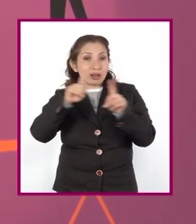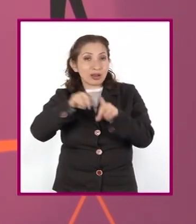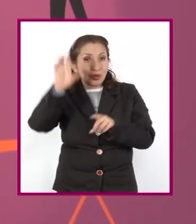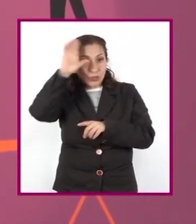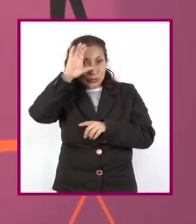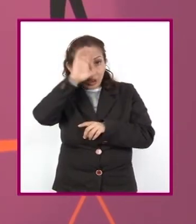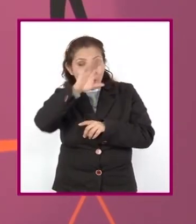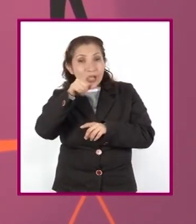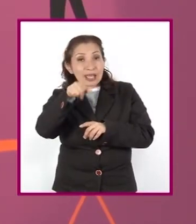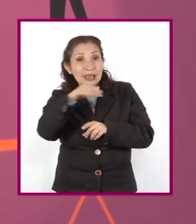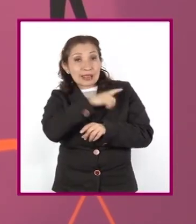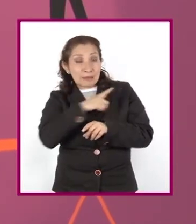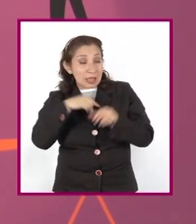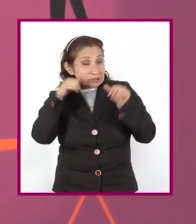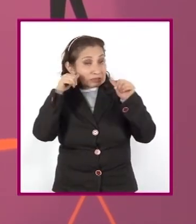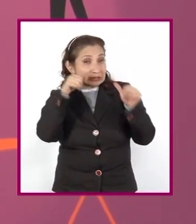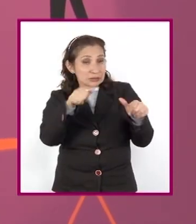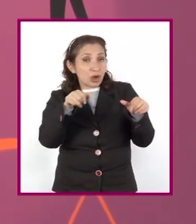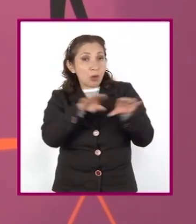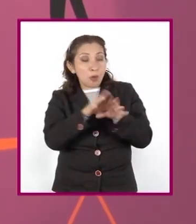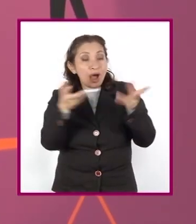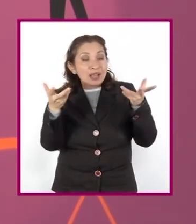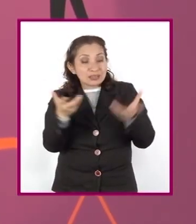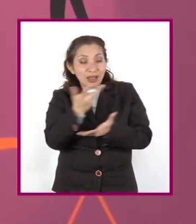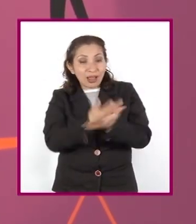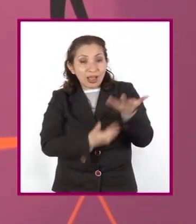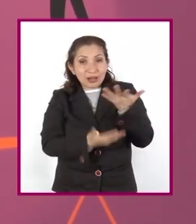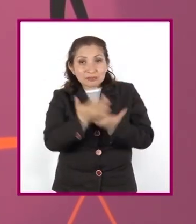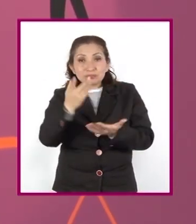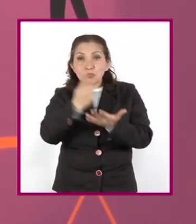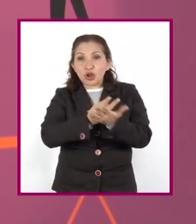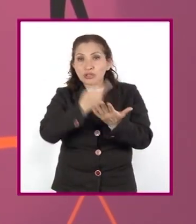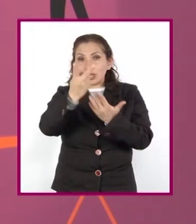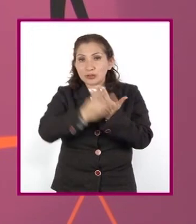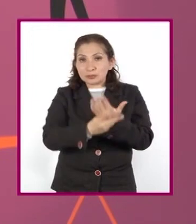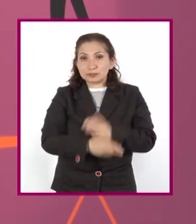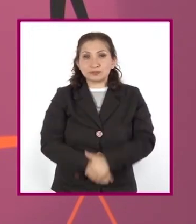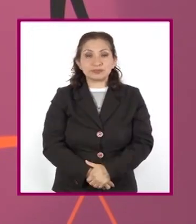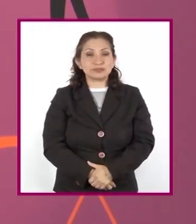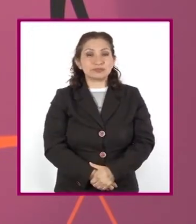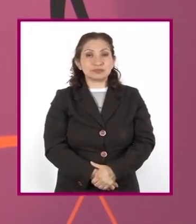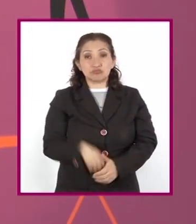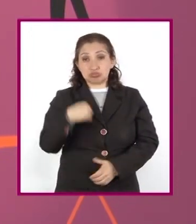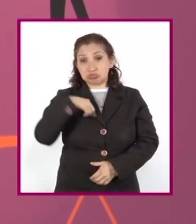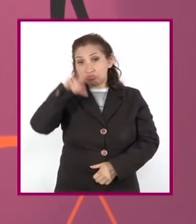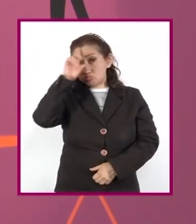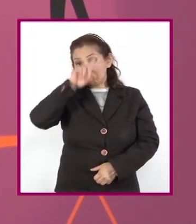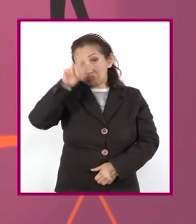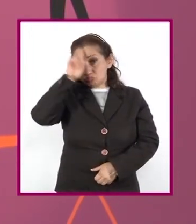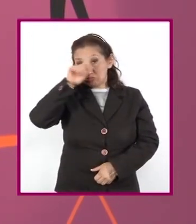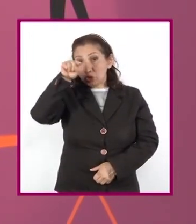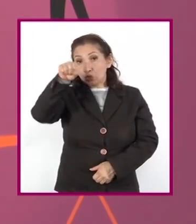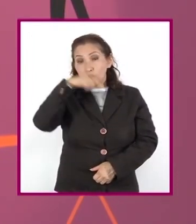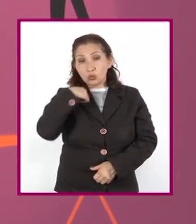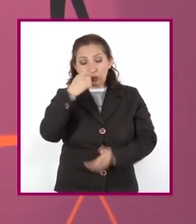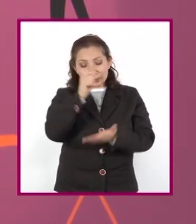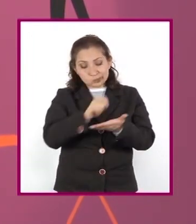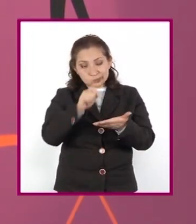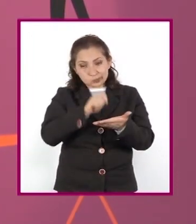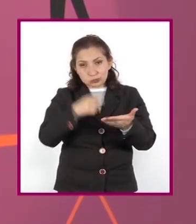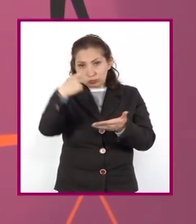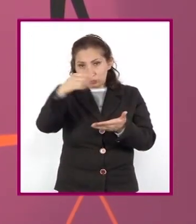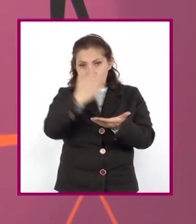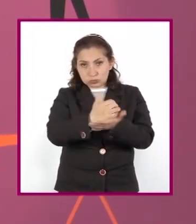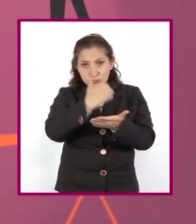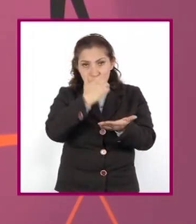ameriten atenderse mediante la realización de un proyecto. Les sugiero que escriban en su